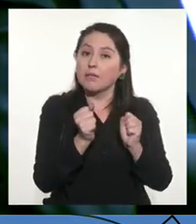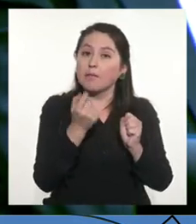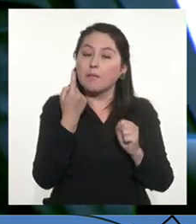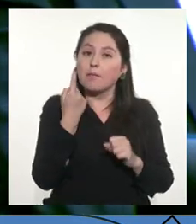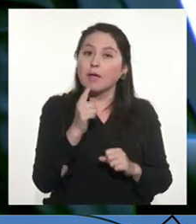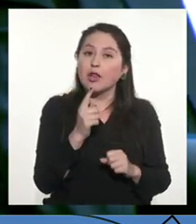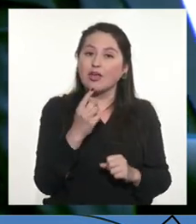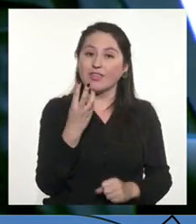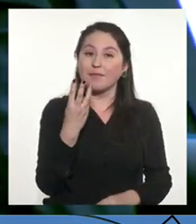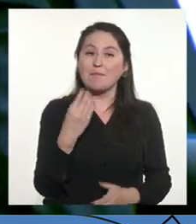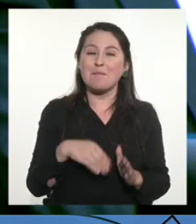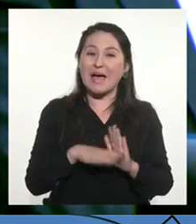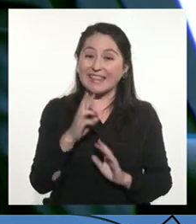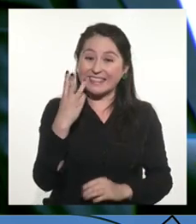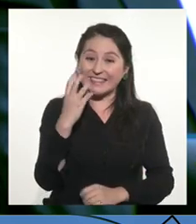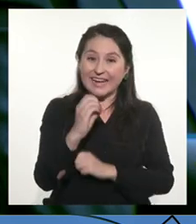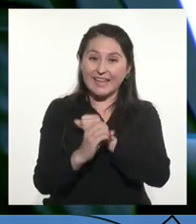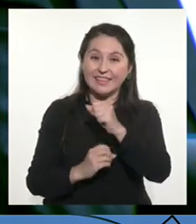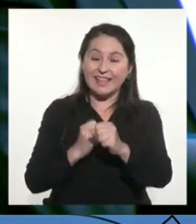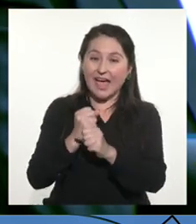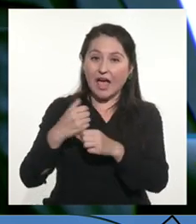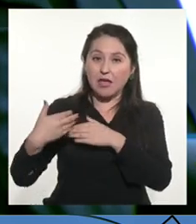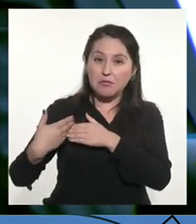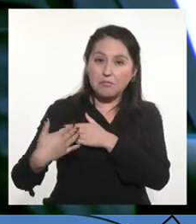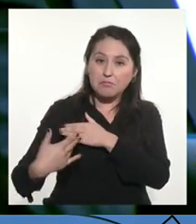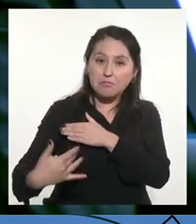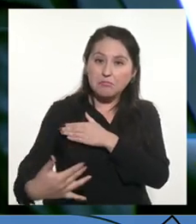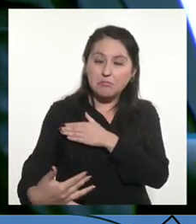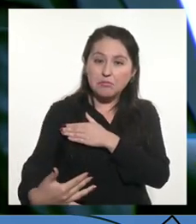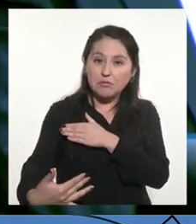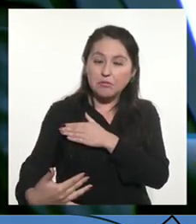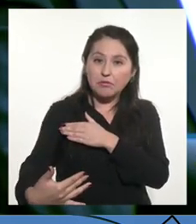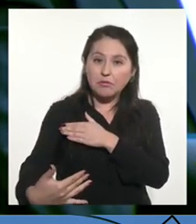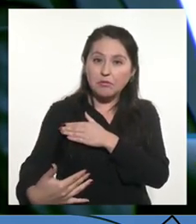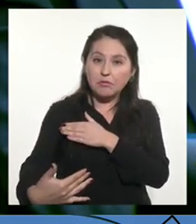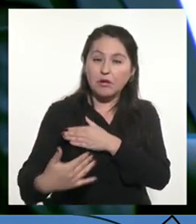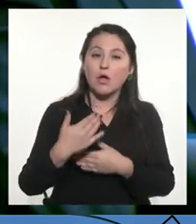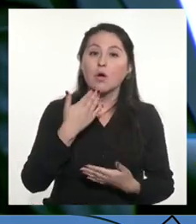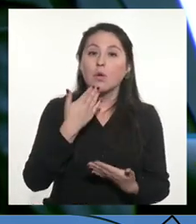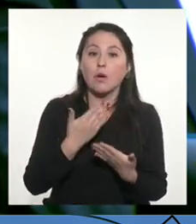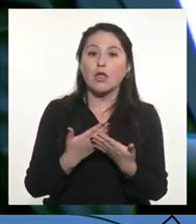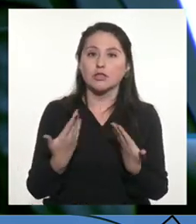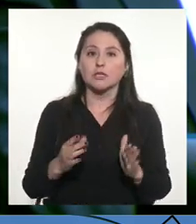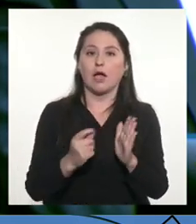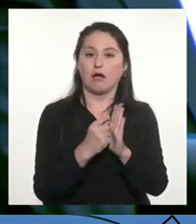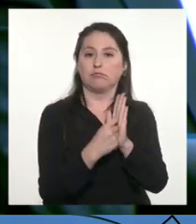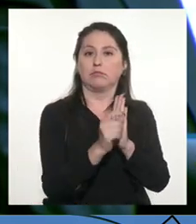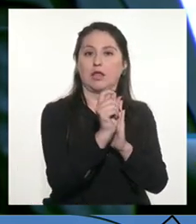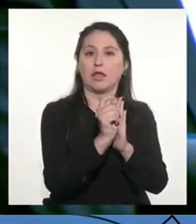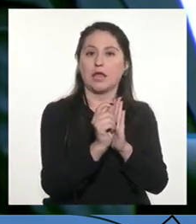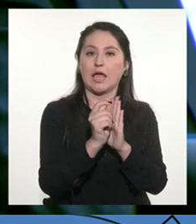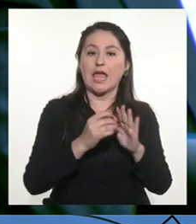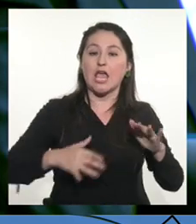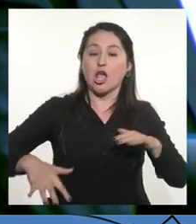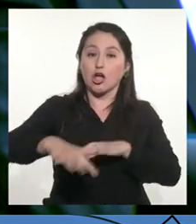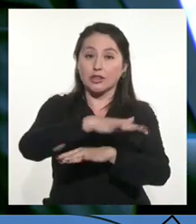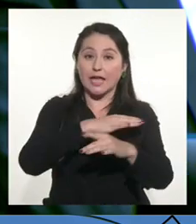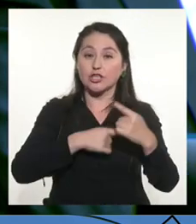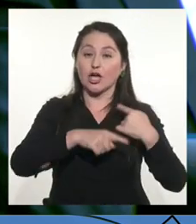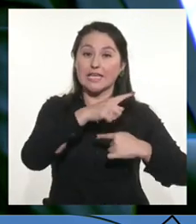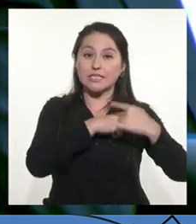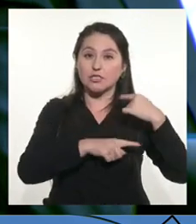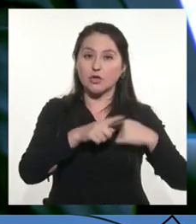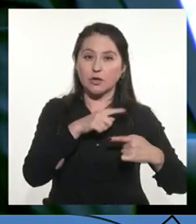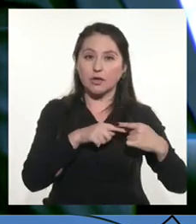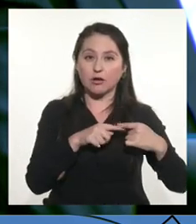30 años desde desde que había sido dictado y que el contexto histórico y los objetivos por los cuales había